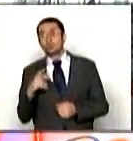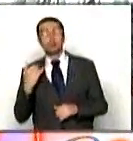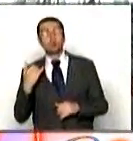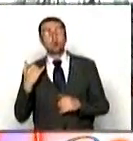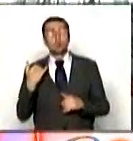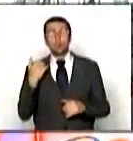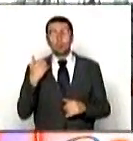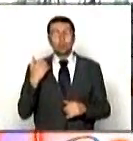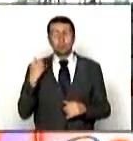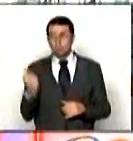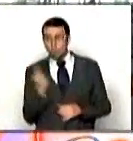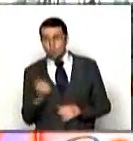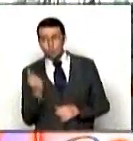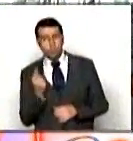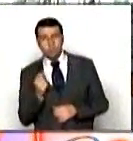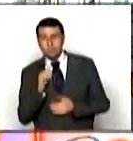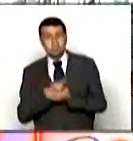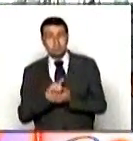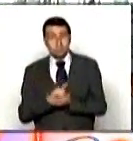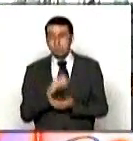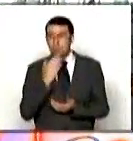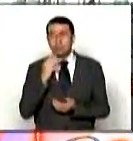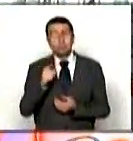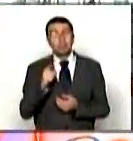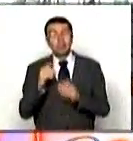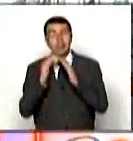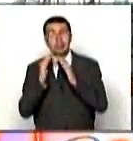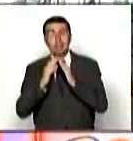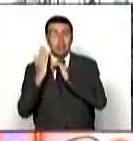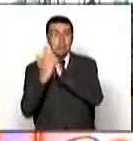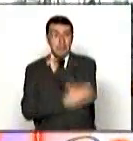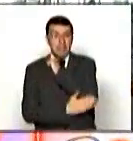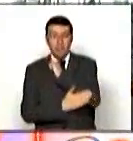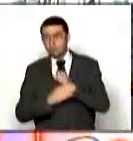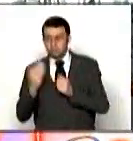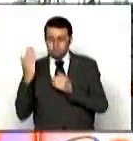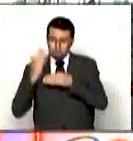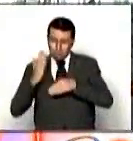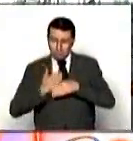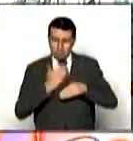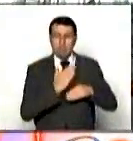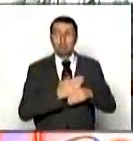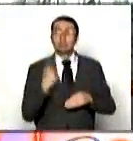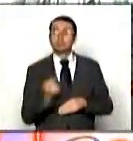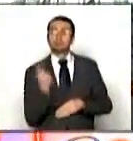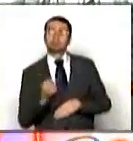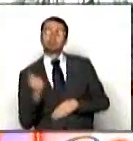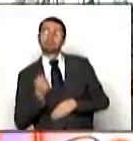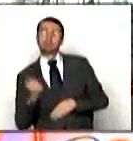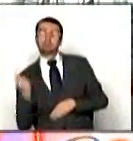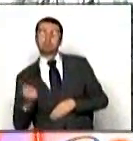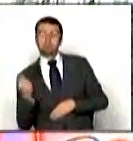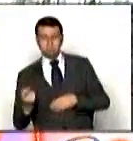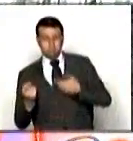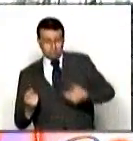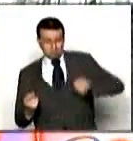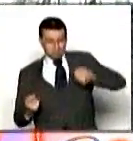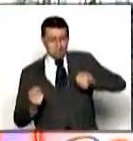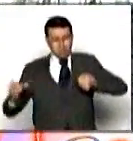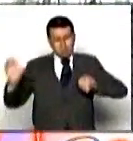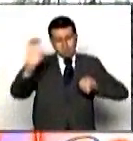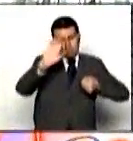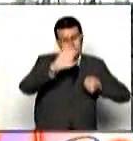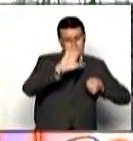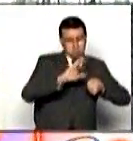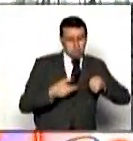en casa, ojalá sin cernir. Si hacemos un jugo de piña, no cometamos el error de cernir el zumo de la piña, porque ahí es donde está la fibra que hace